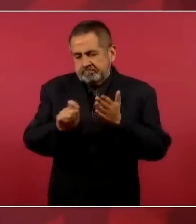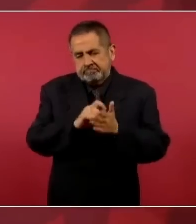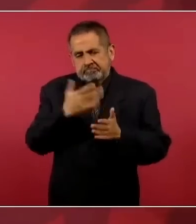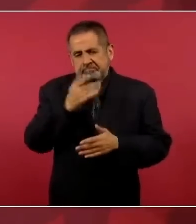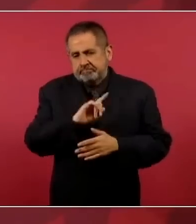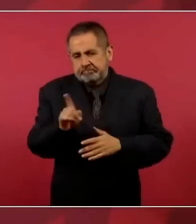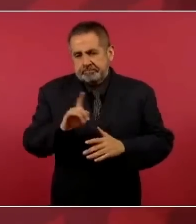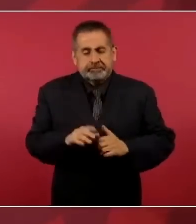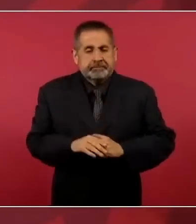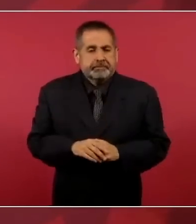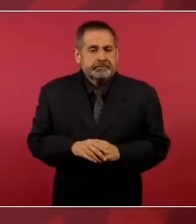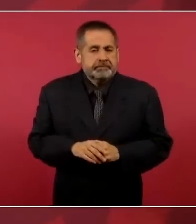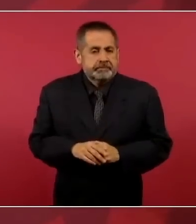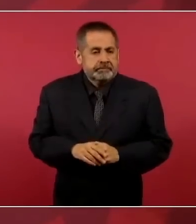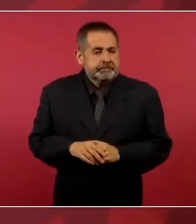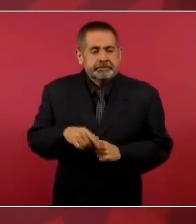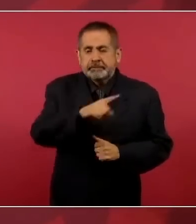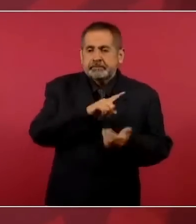Cuando ya